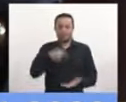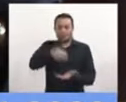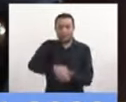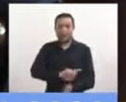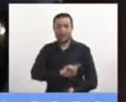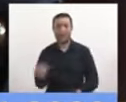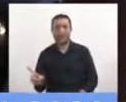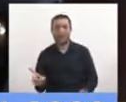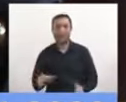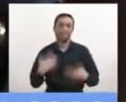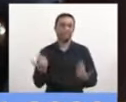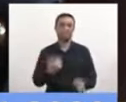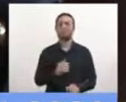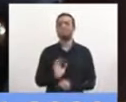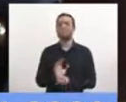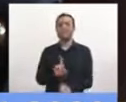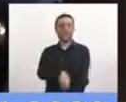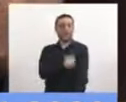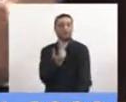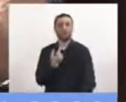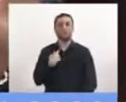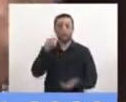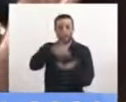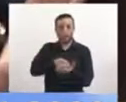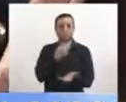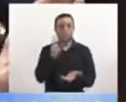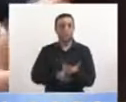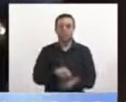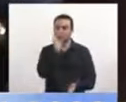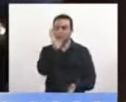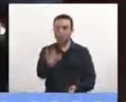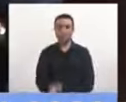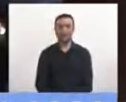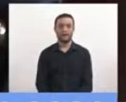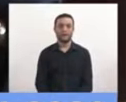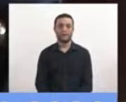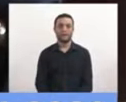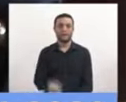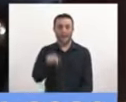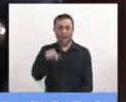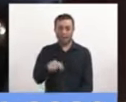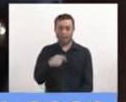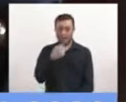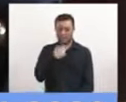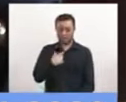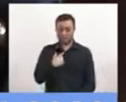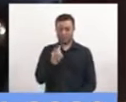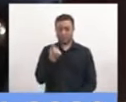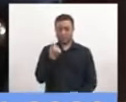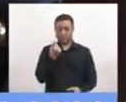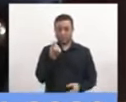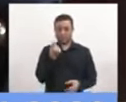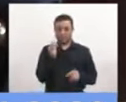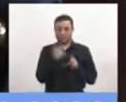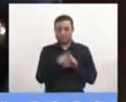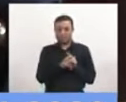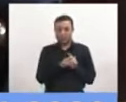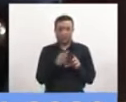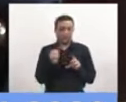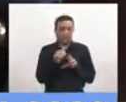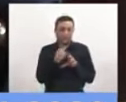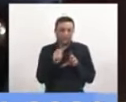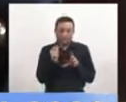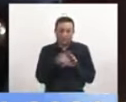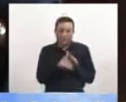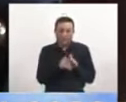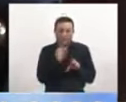los que se apropiaron del Estado no pagando, si pagan 5%, lo pueden blanquear y meterlo en el sector de la construcción. ¿Qué no pagaron? No